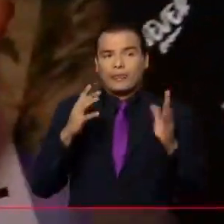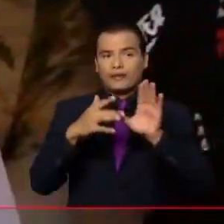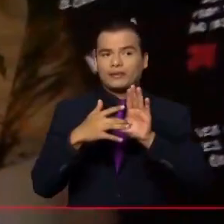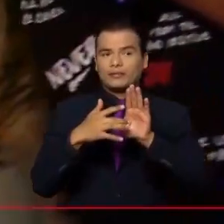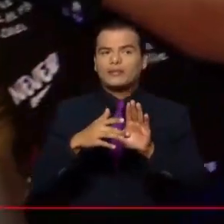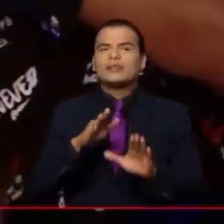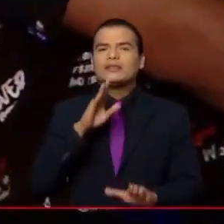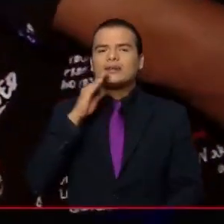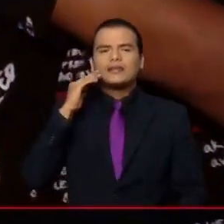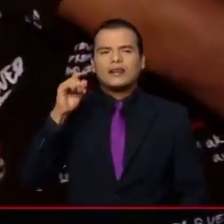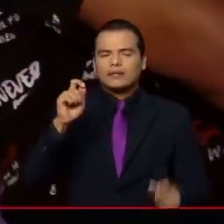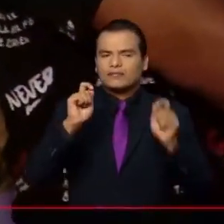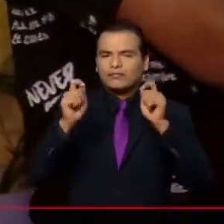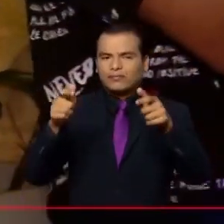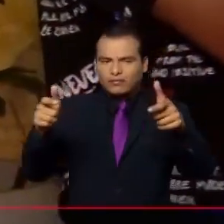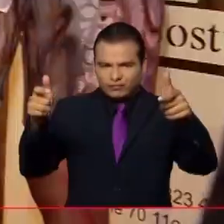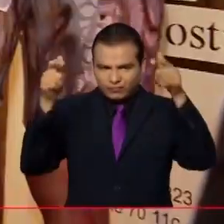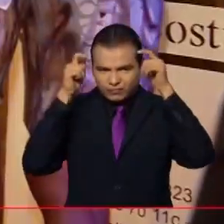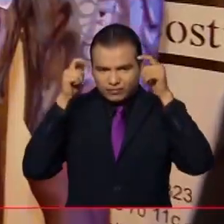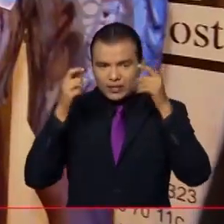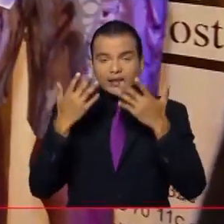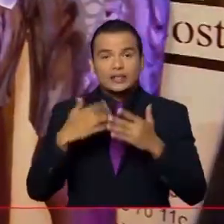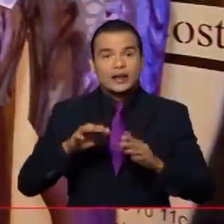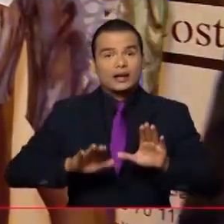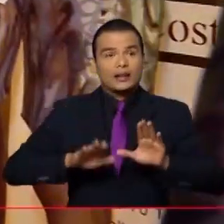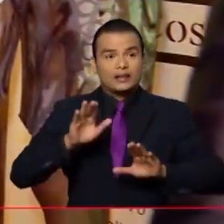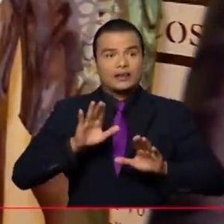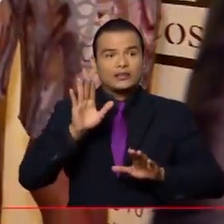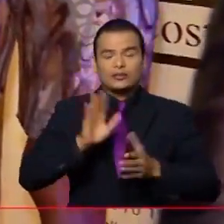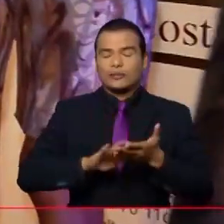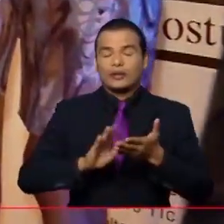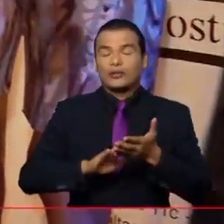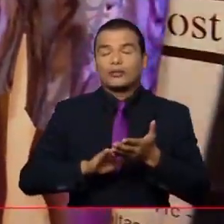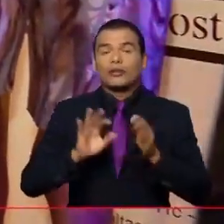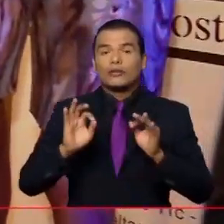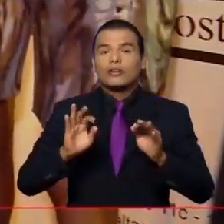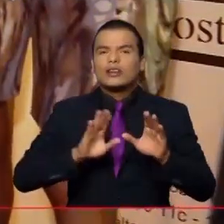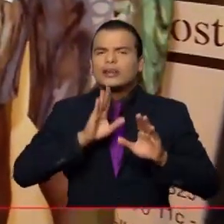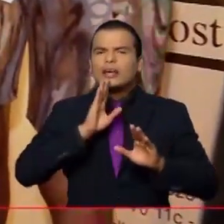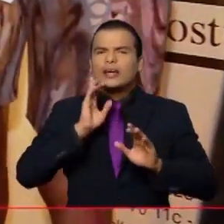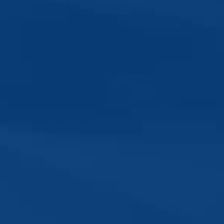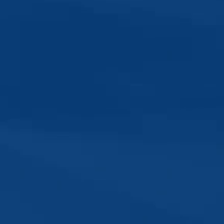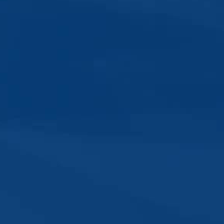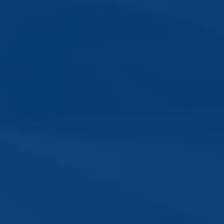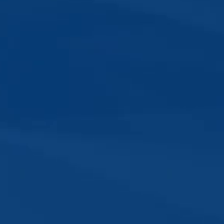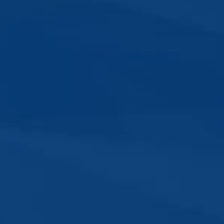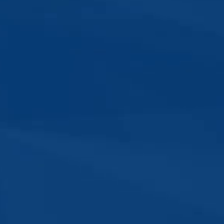conocer el nombre oficial de las aspirantes finales que estarán en la pasarela real.